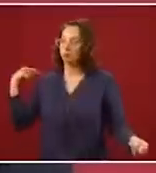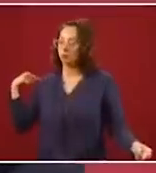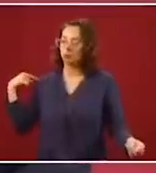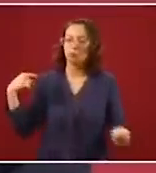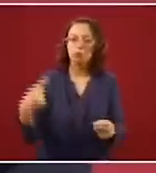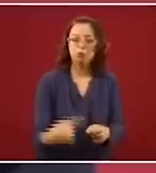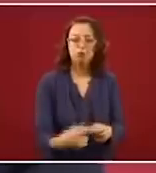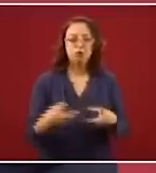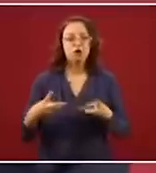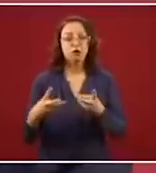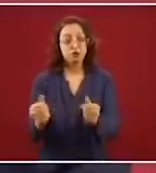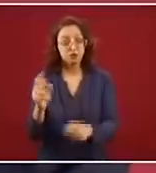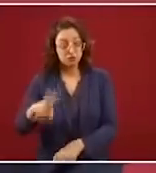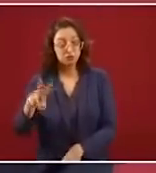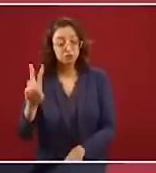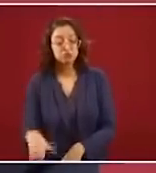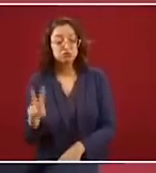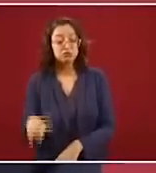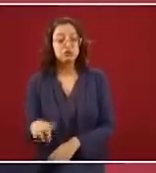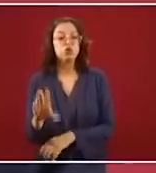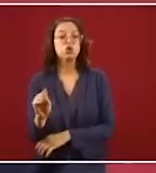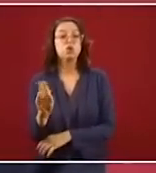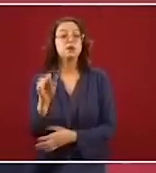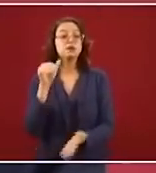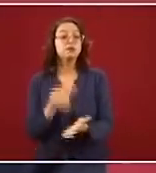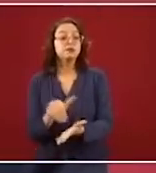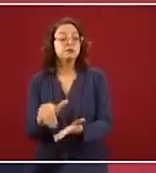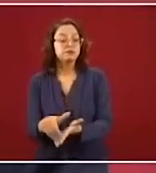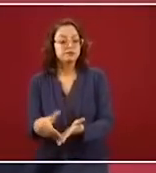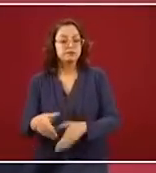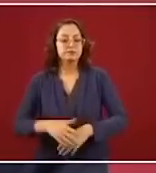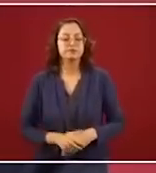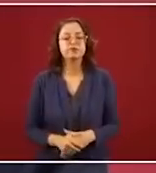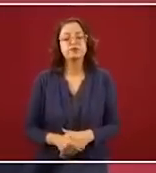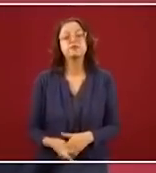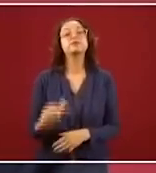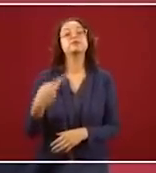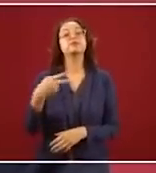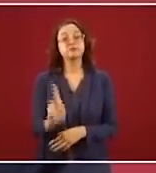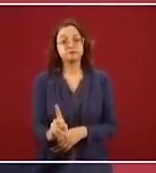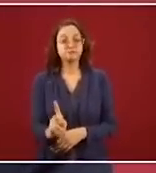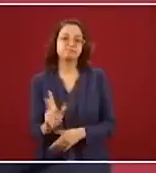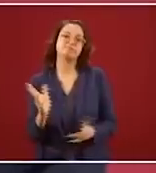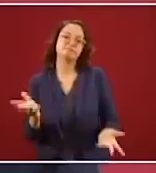como había robadera,